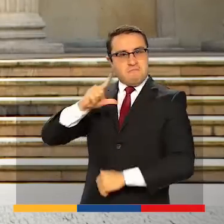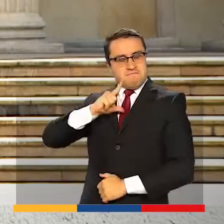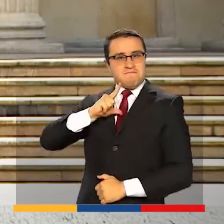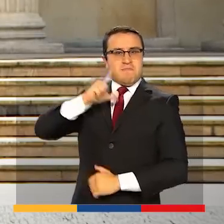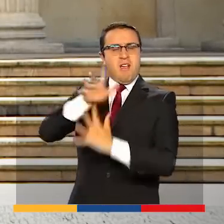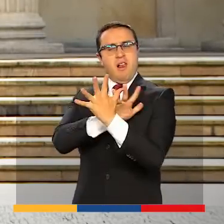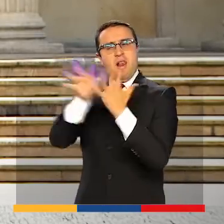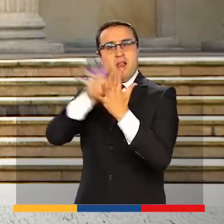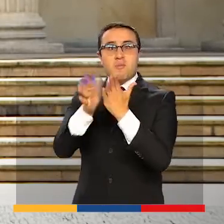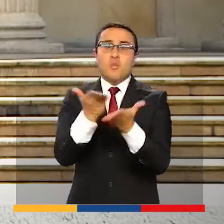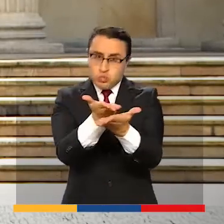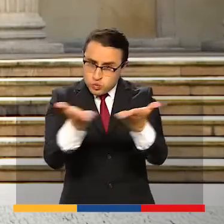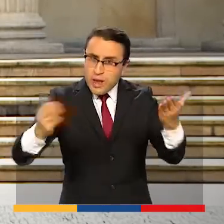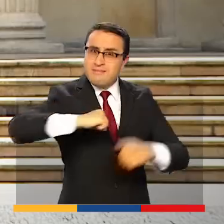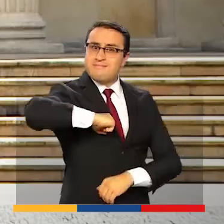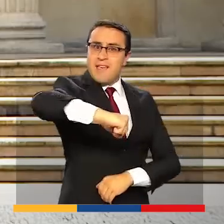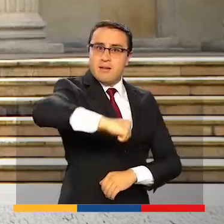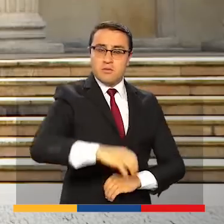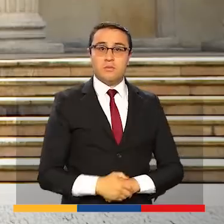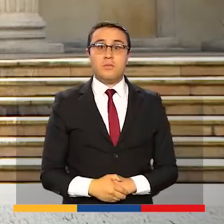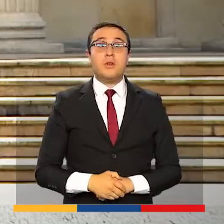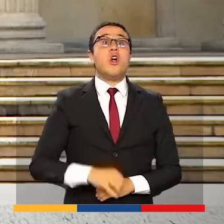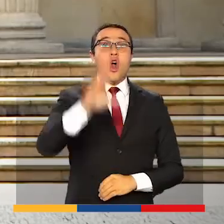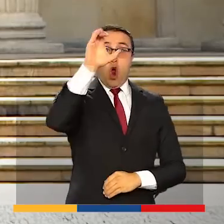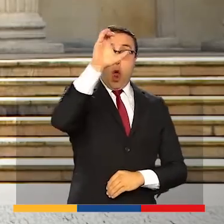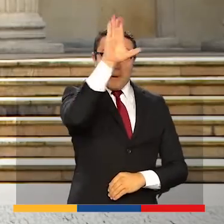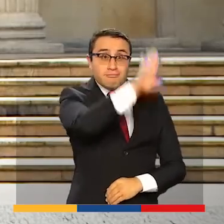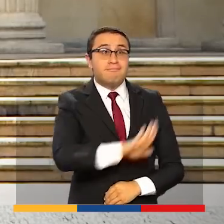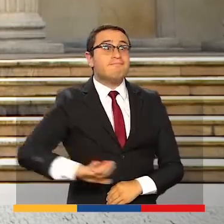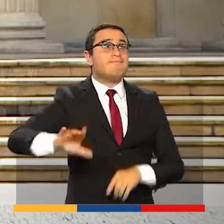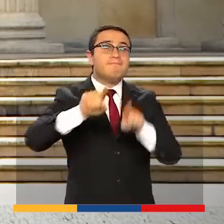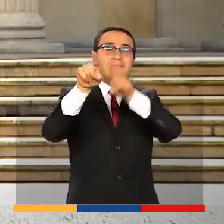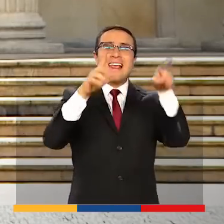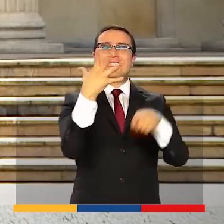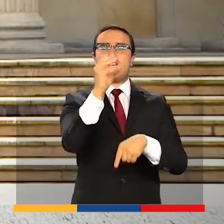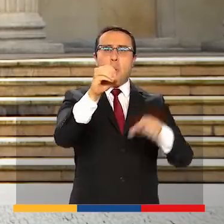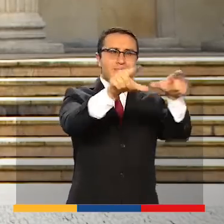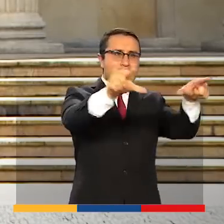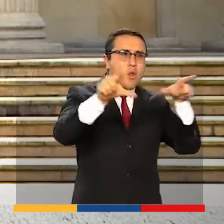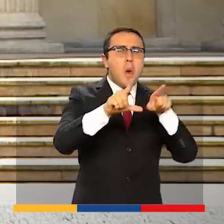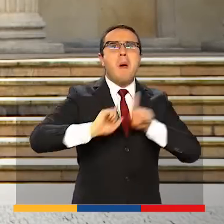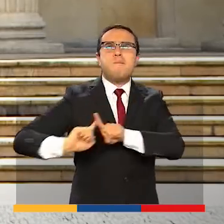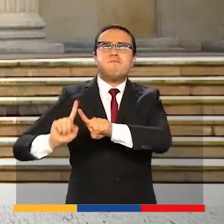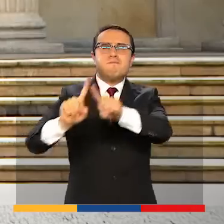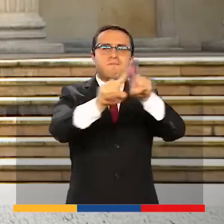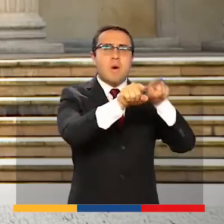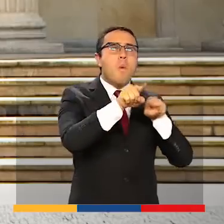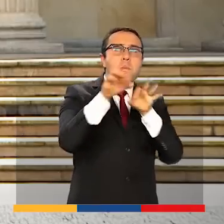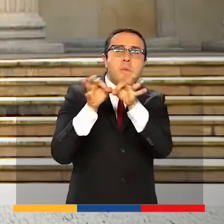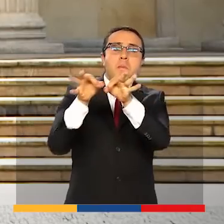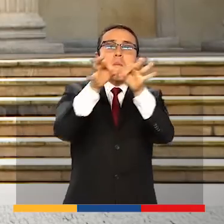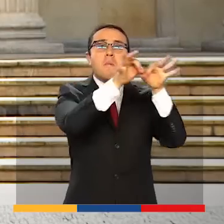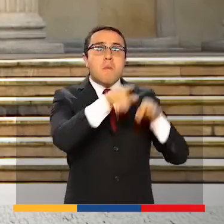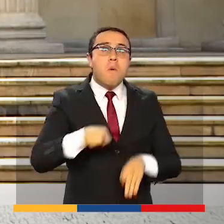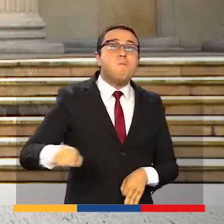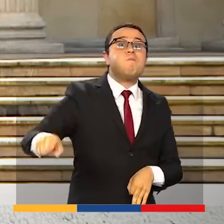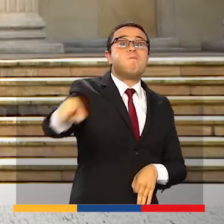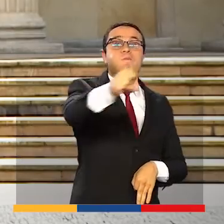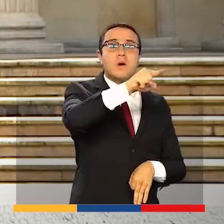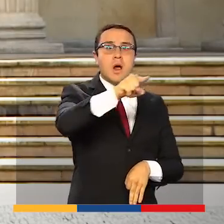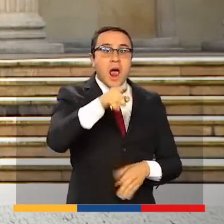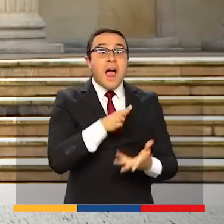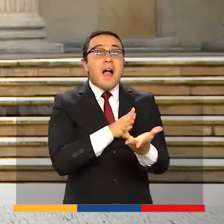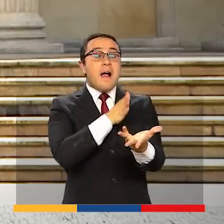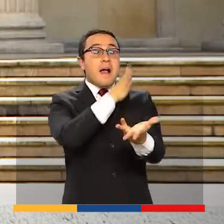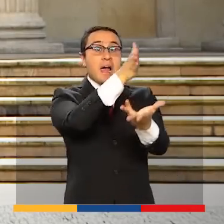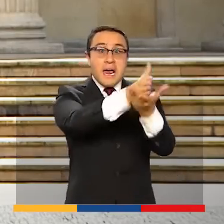palabra. 50 territorios en todo el país. Allí, en el territorio,